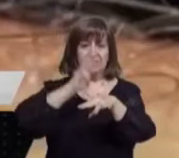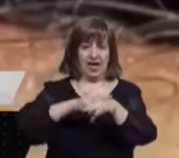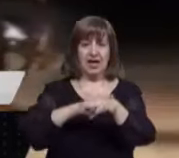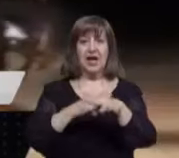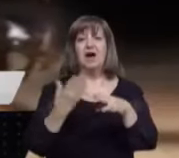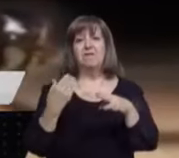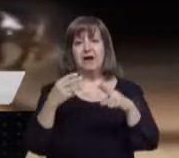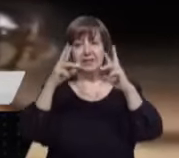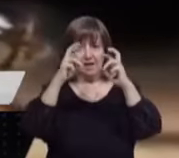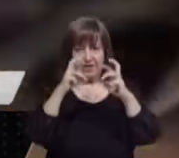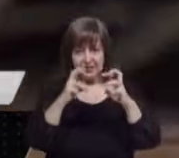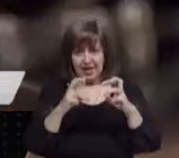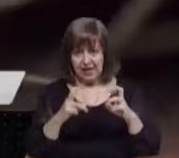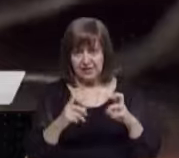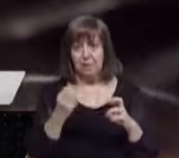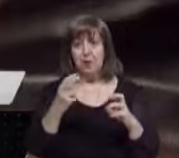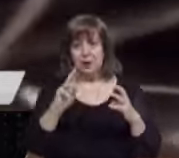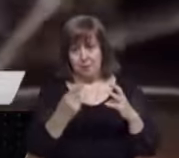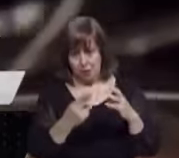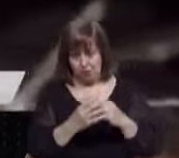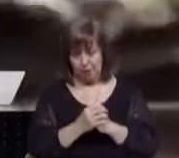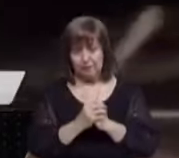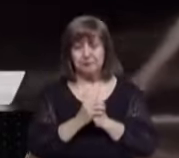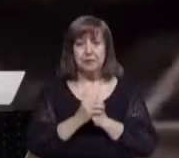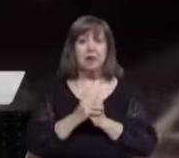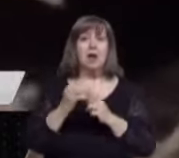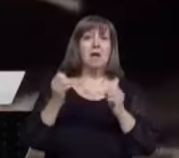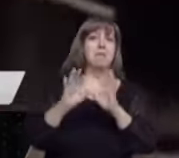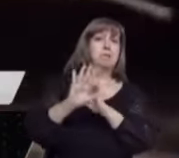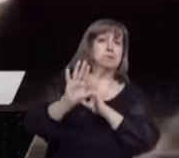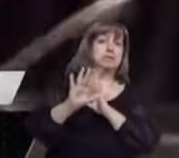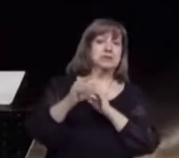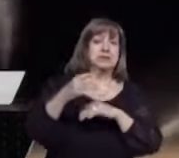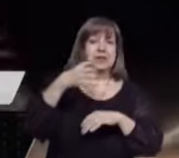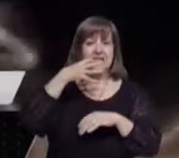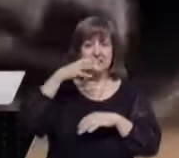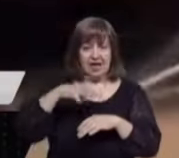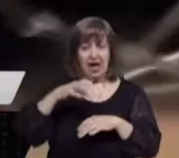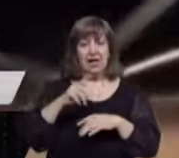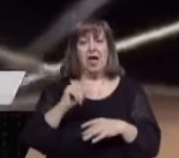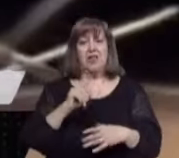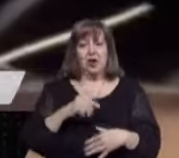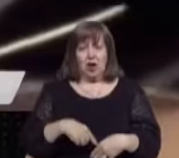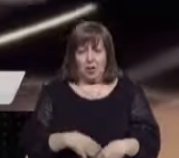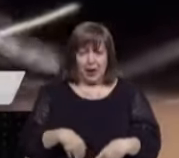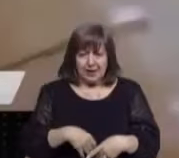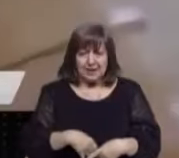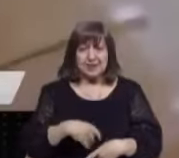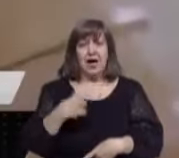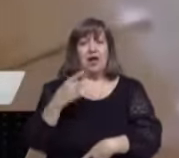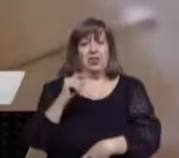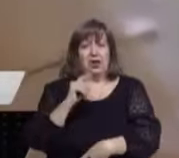está investigando la causa de fallecimiento. Los signos de alarma son el sangrado, el dolor abdominal persistente,